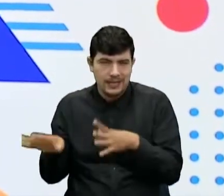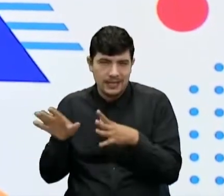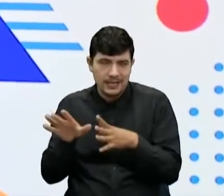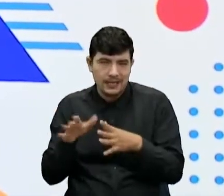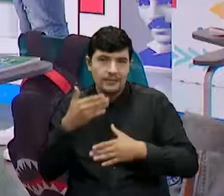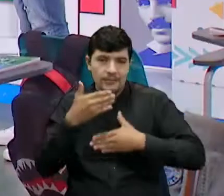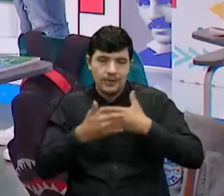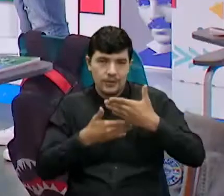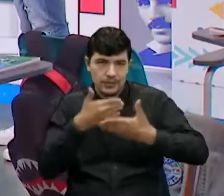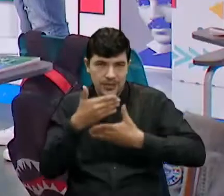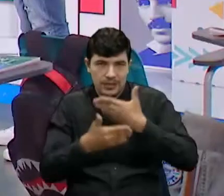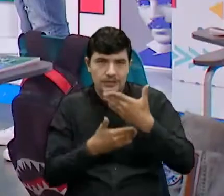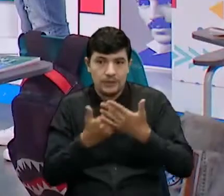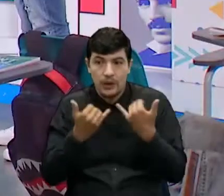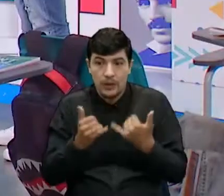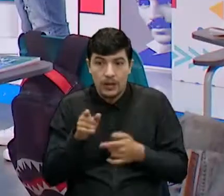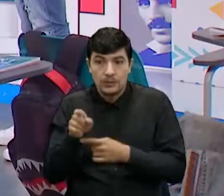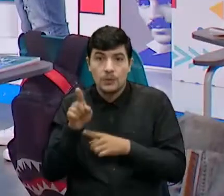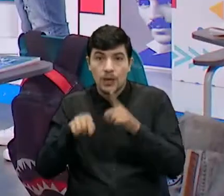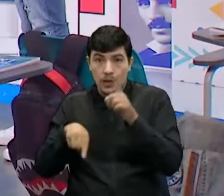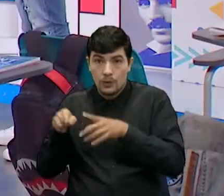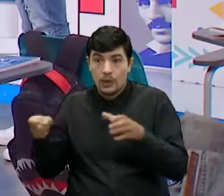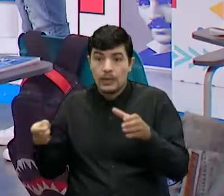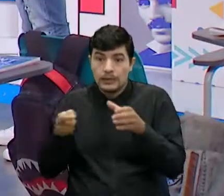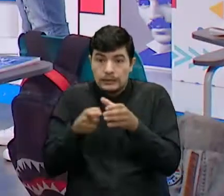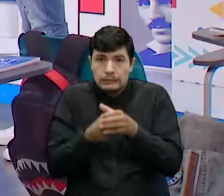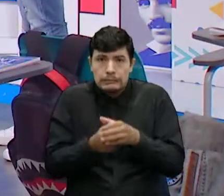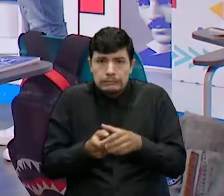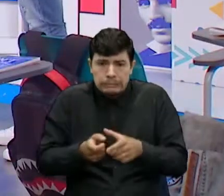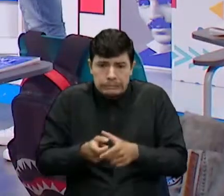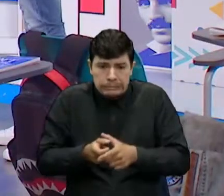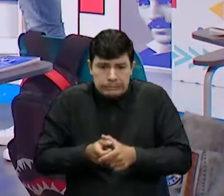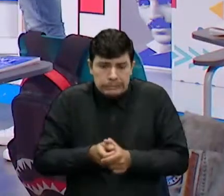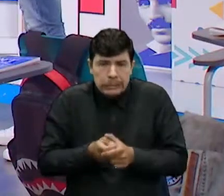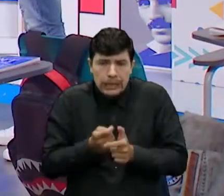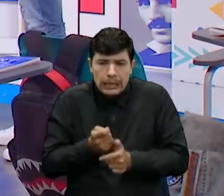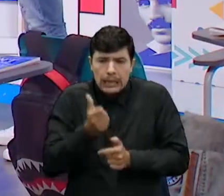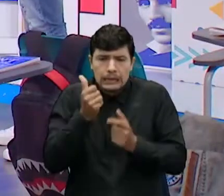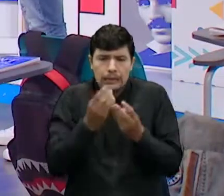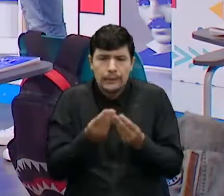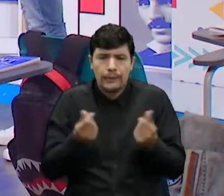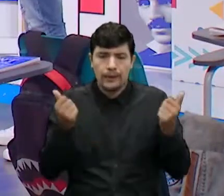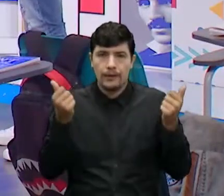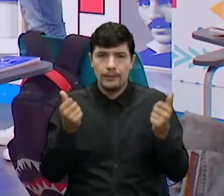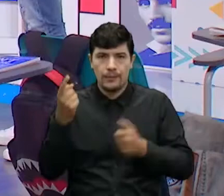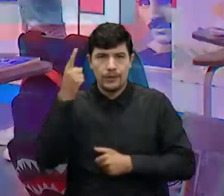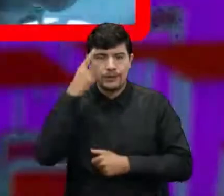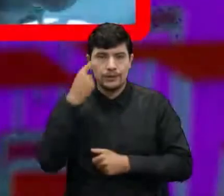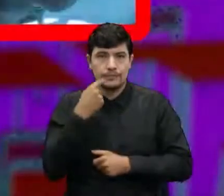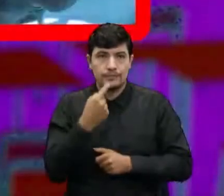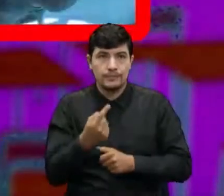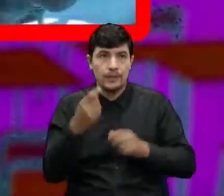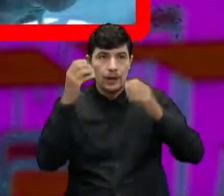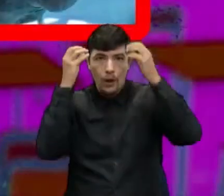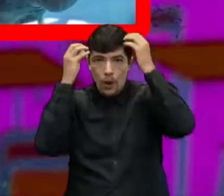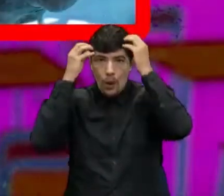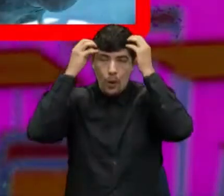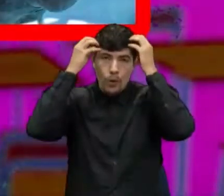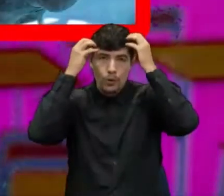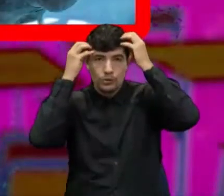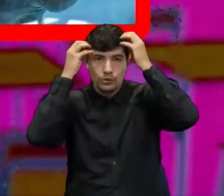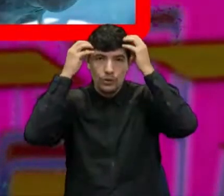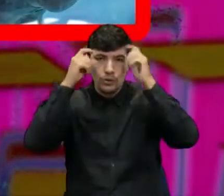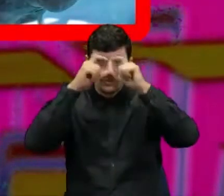En vía de Extinción Quiere decir que ya Casi no Ya casi no están Y por eso Voy a nombrar el primero Se llama oso de anteojos